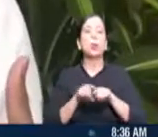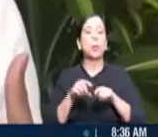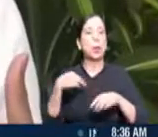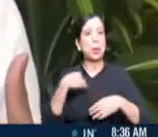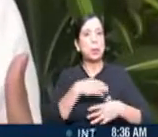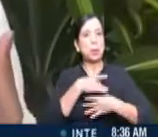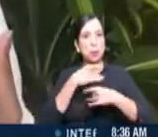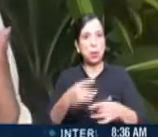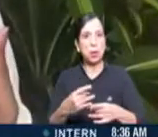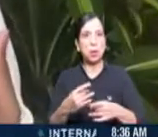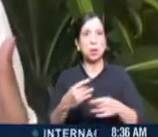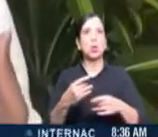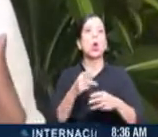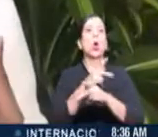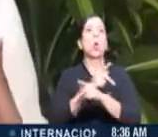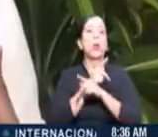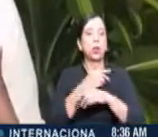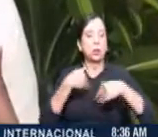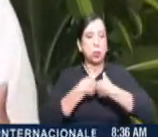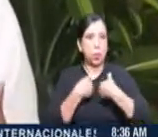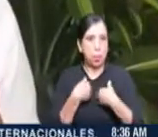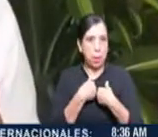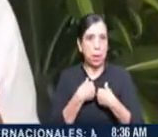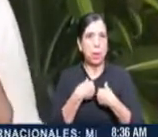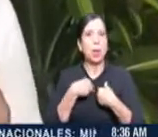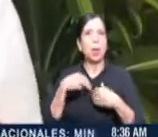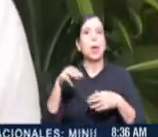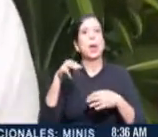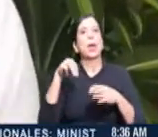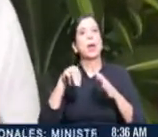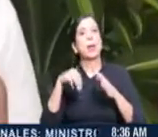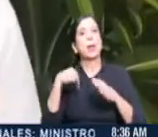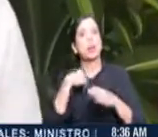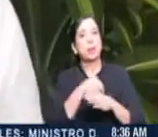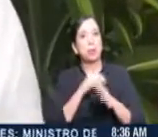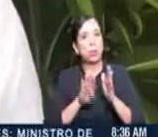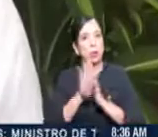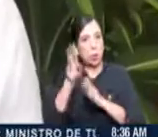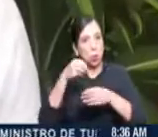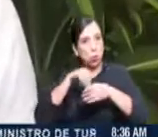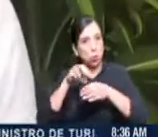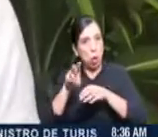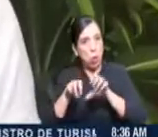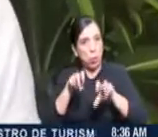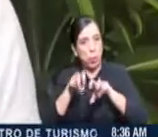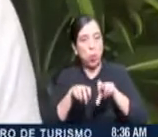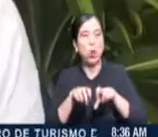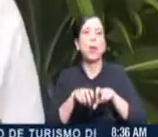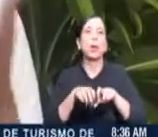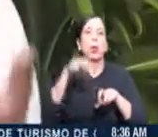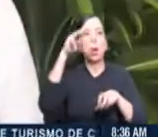el Departamento de Protección Animal, el MIDA, la ARAP, aduana, así que